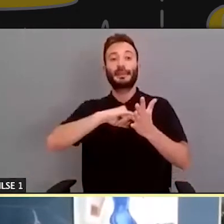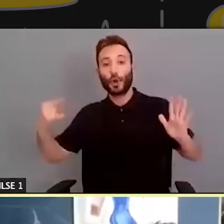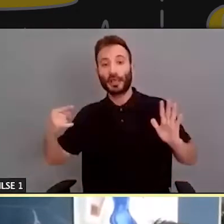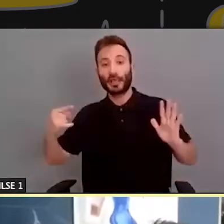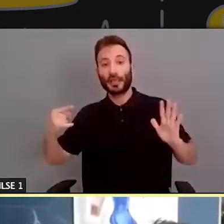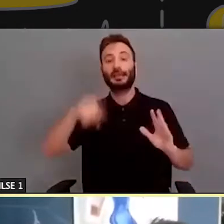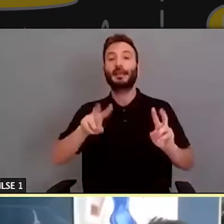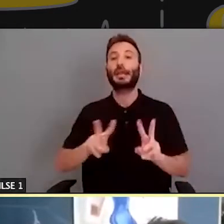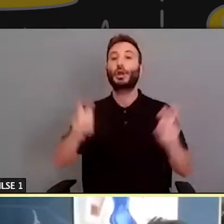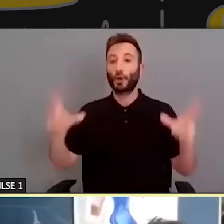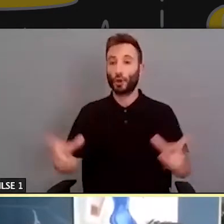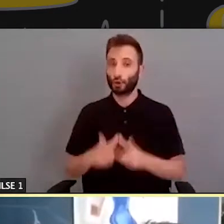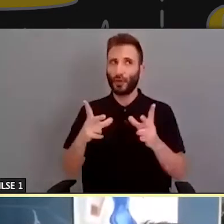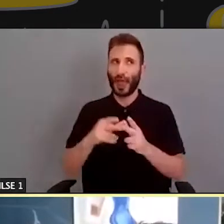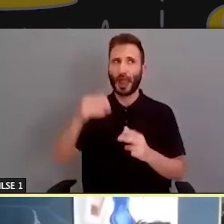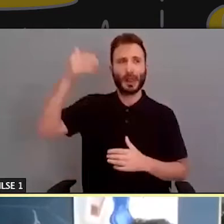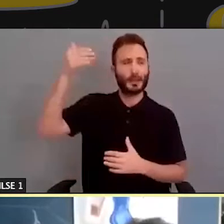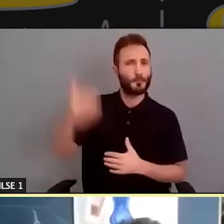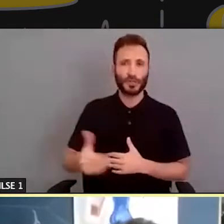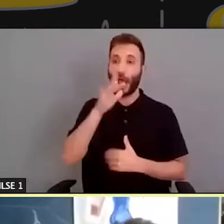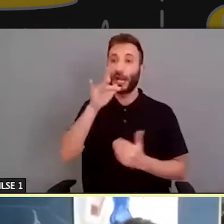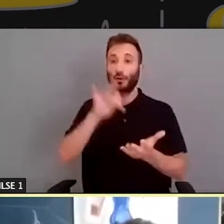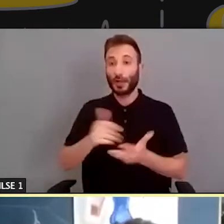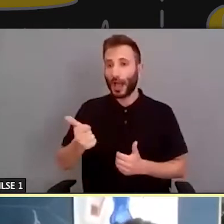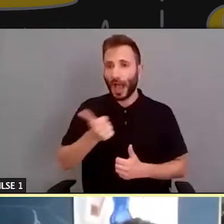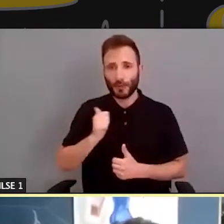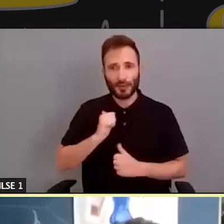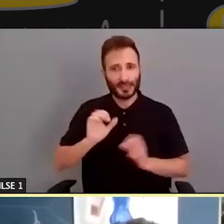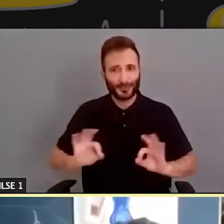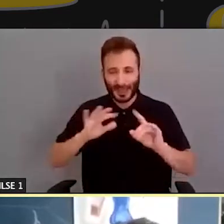importante porque ahora hay que aprovechar la oportunidad para hacer las